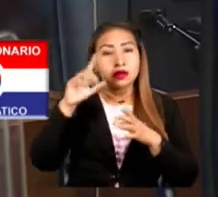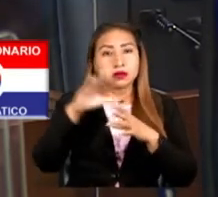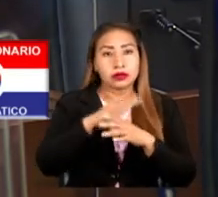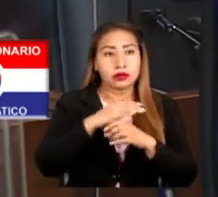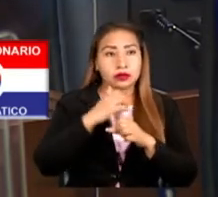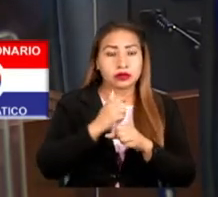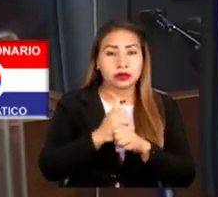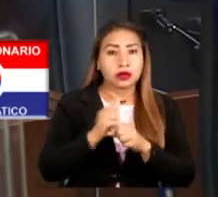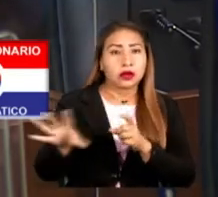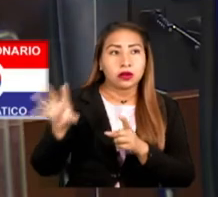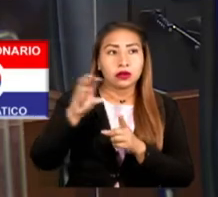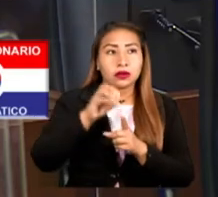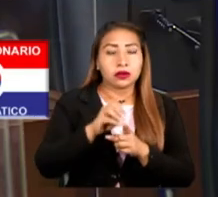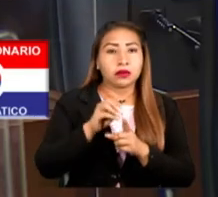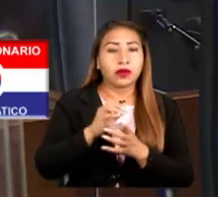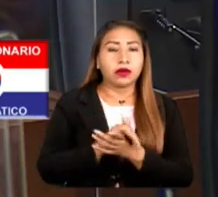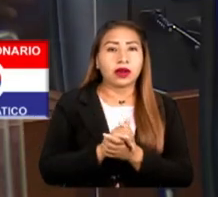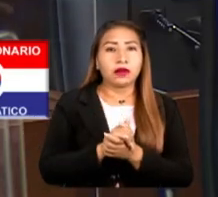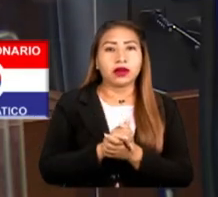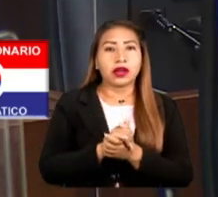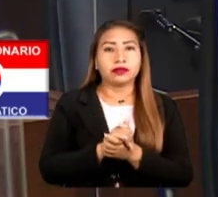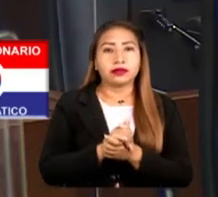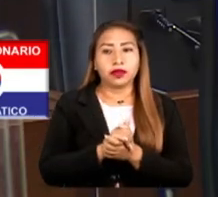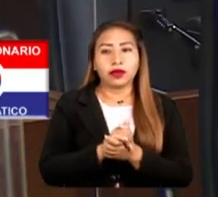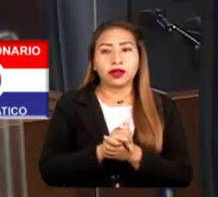objetivos de carácter económico,